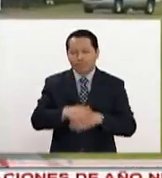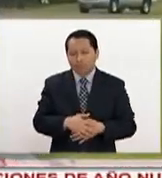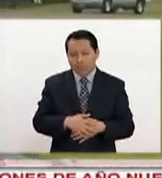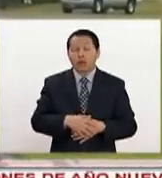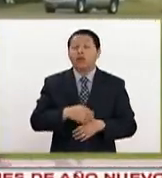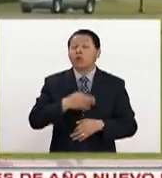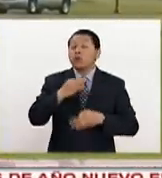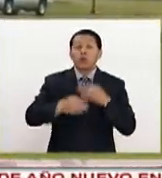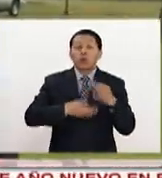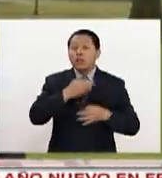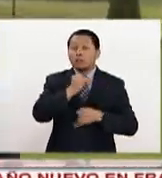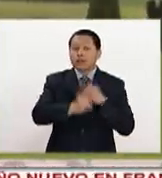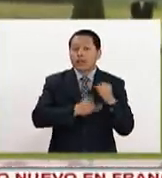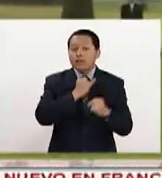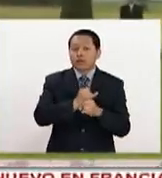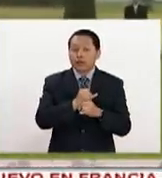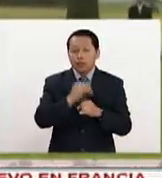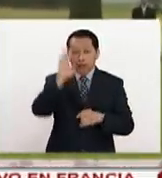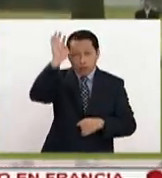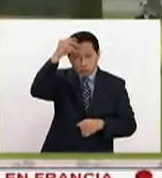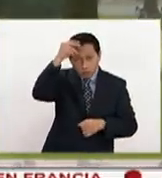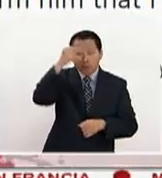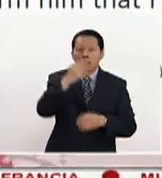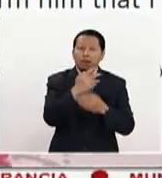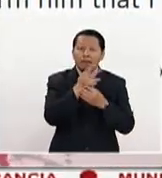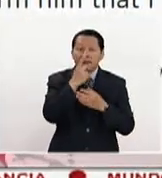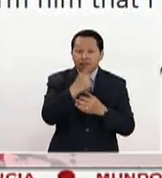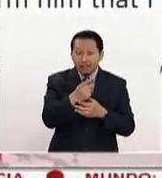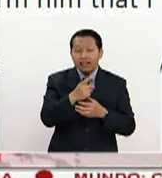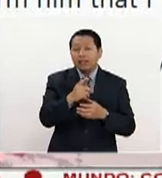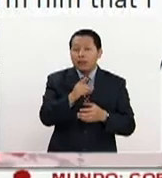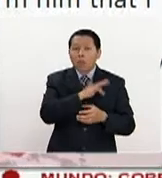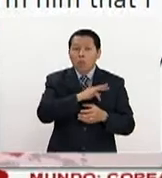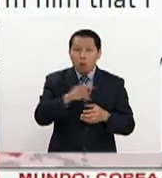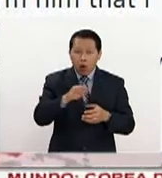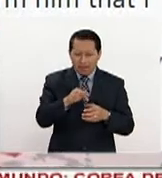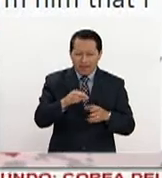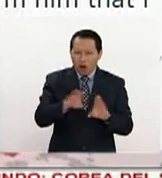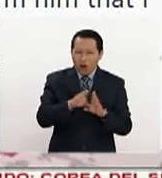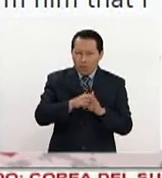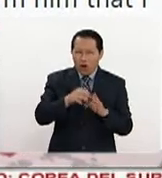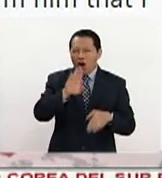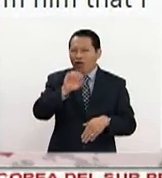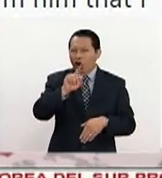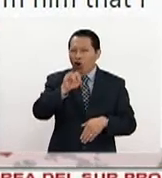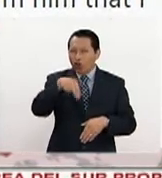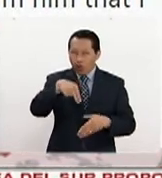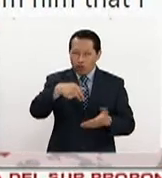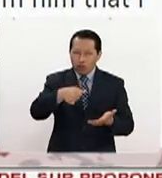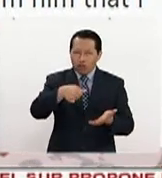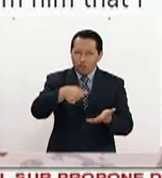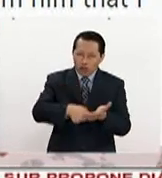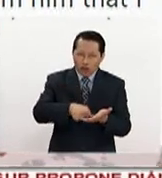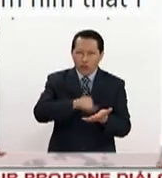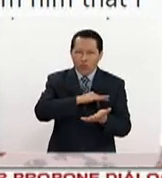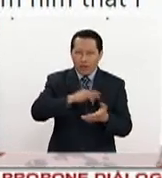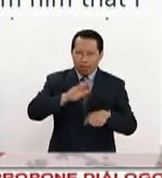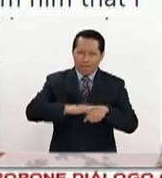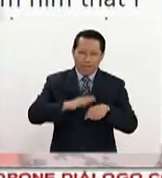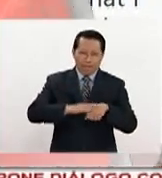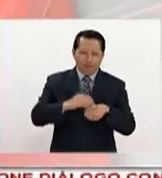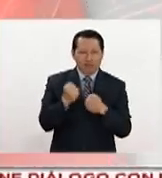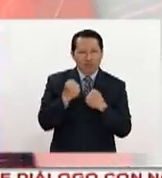En noticias internacionales, Donald Trump afirma que tiene un botón nuclear más grande que el del mandatario norcoreano Kim Jong-un.